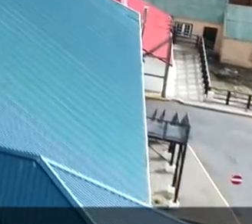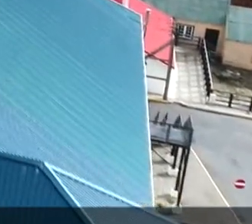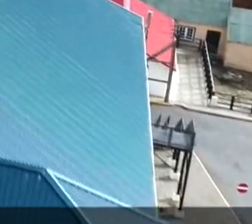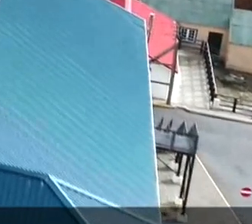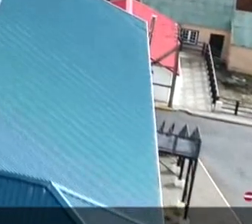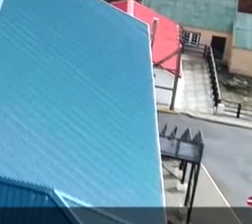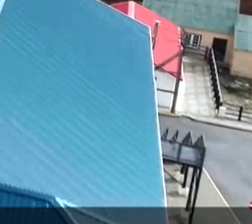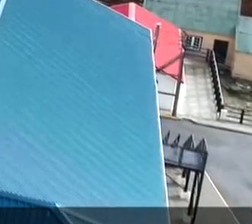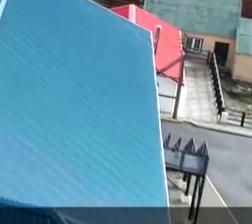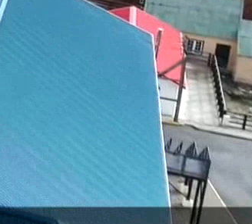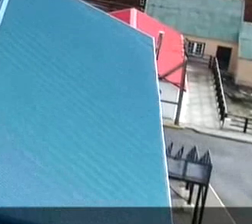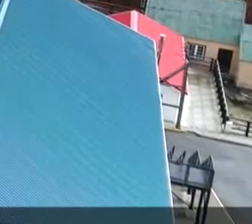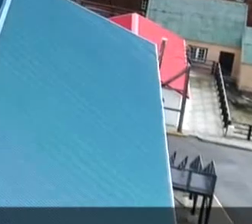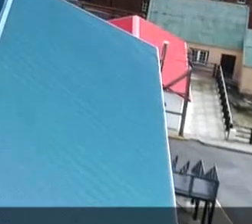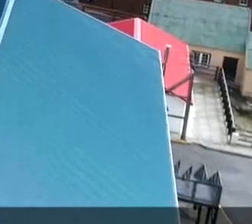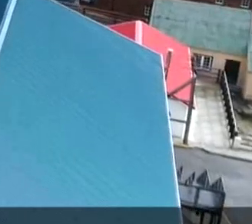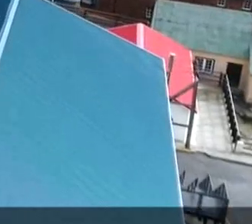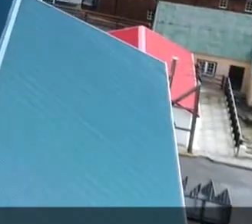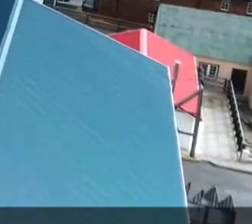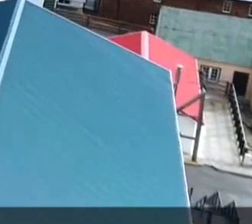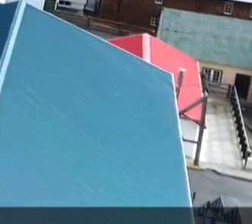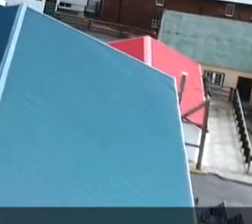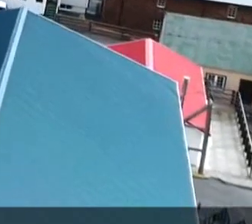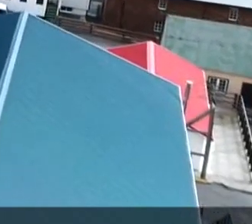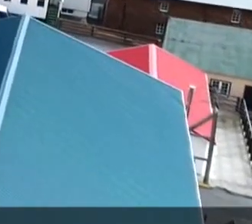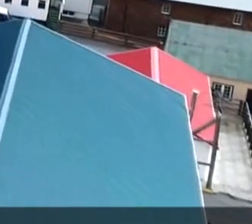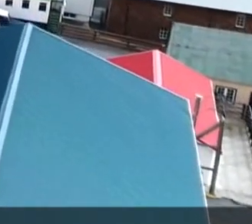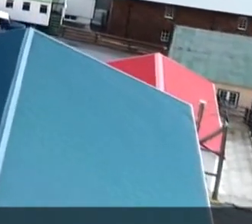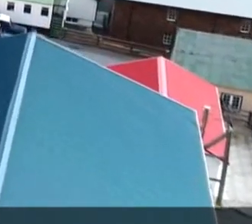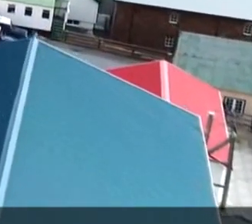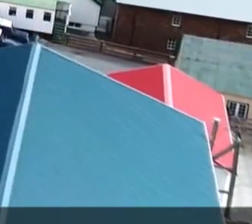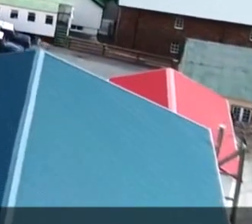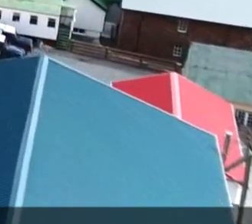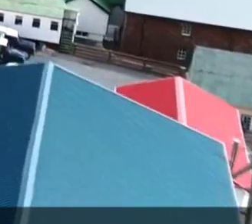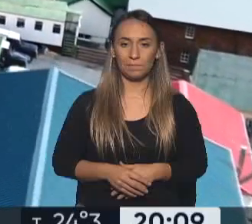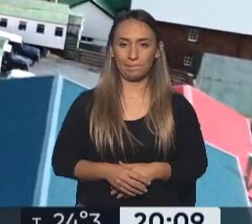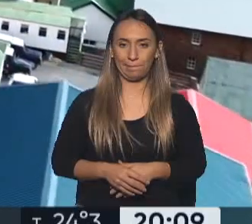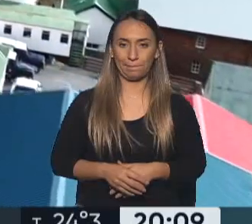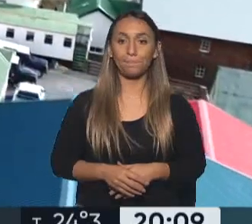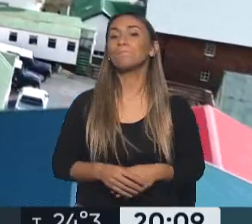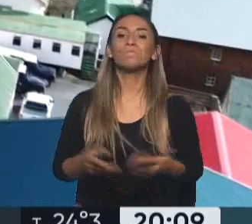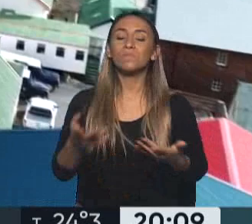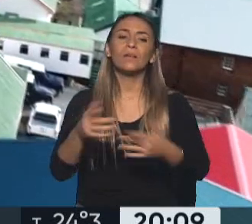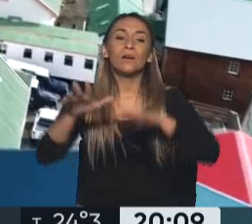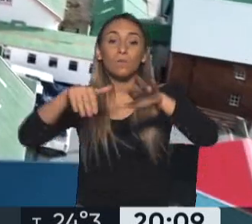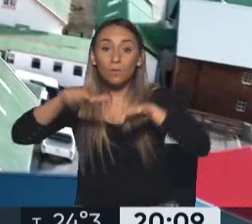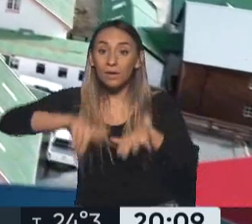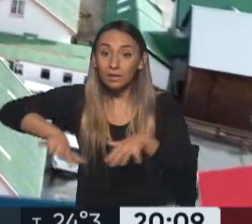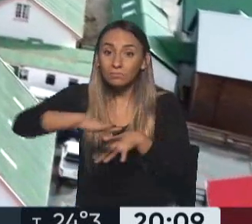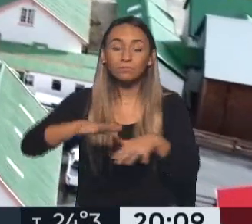las actividades que está desarrollando el Reino Unido. Reiteró el llamado a no realizar acciones en la región